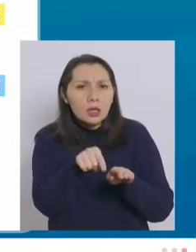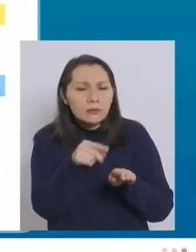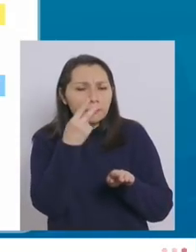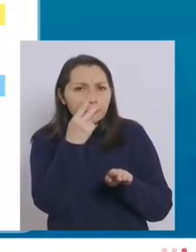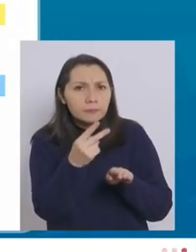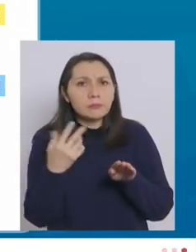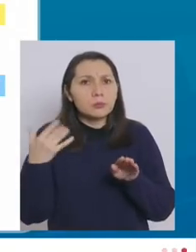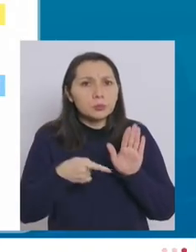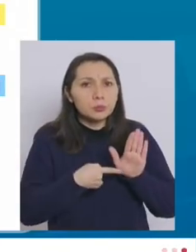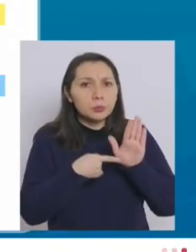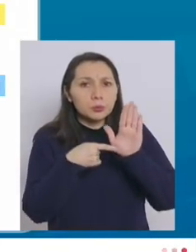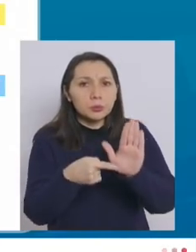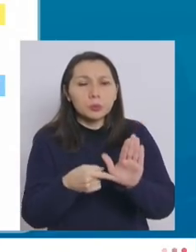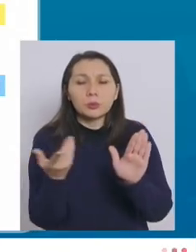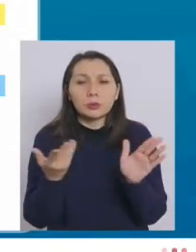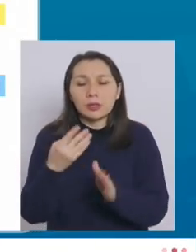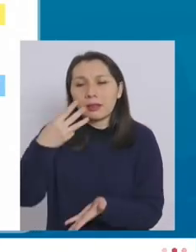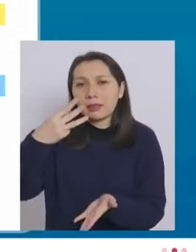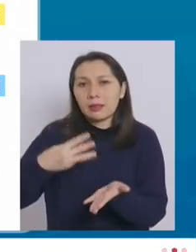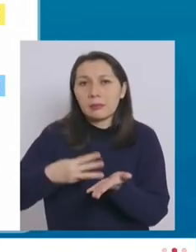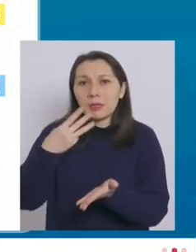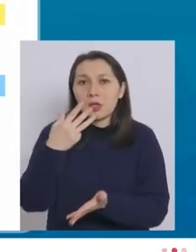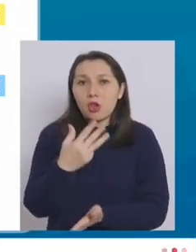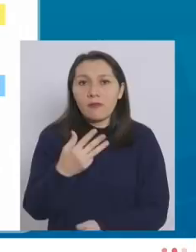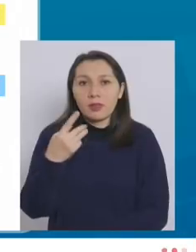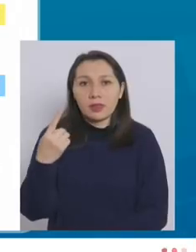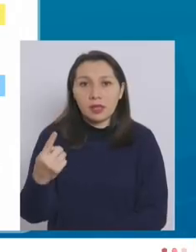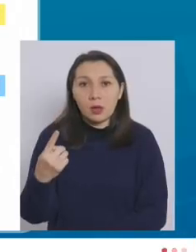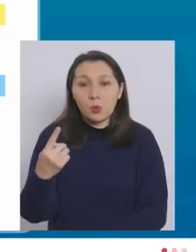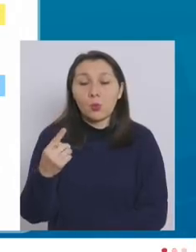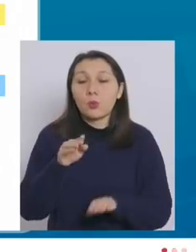o resaltar que 3.091